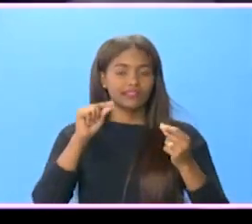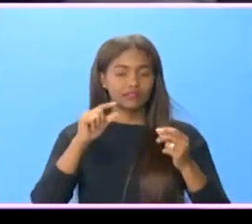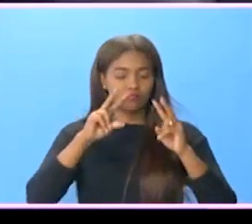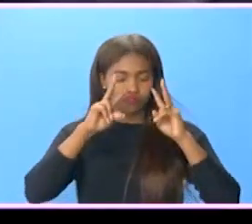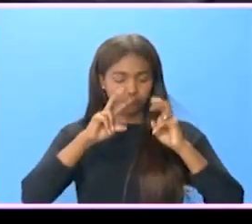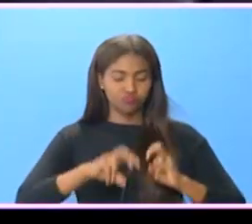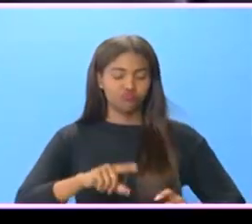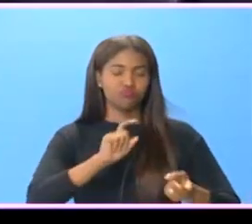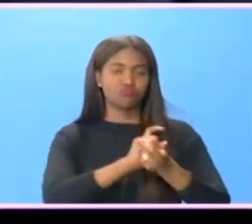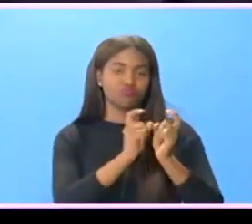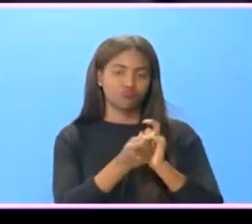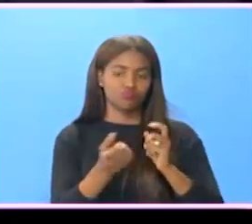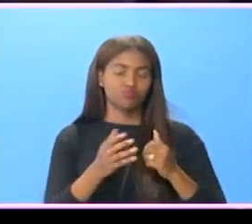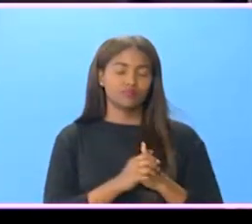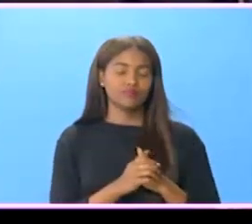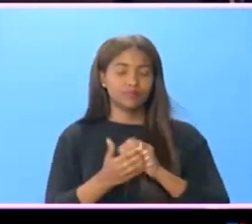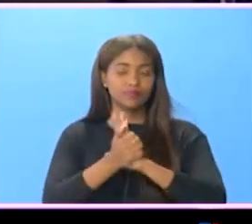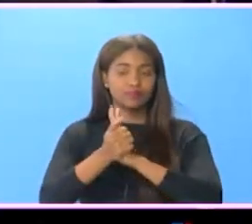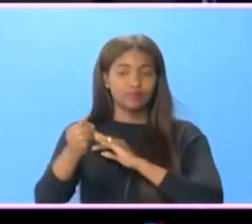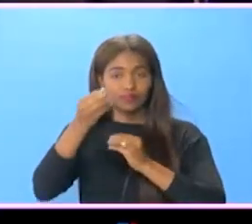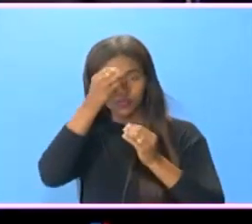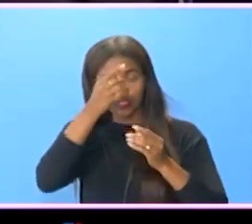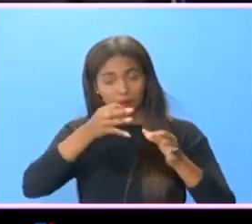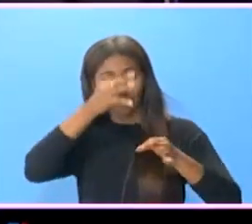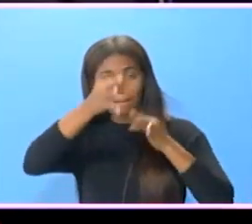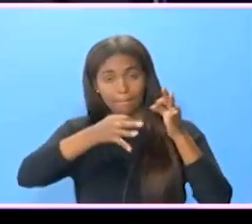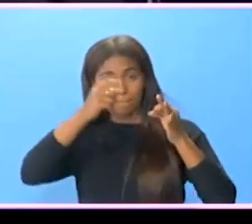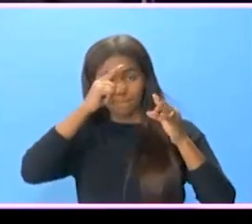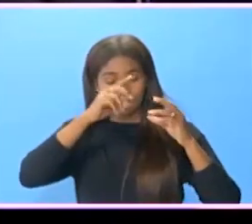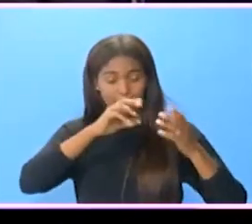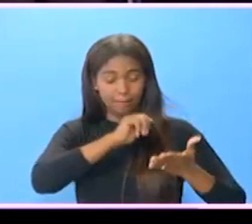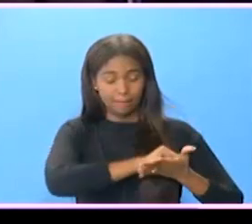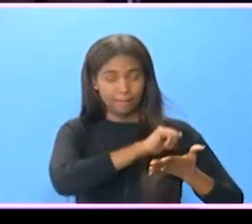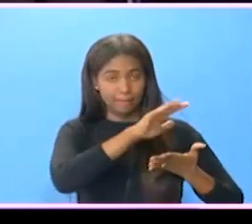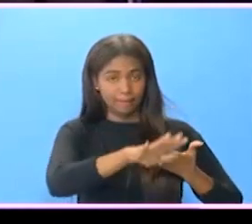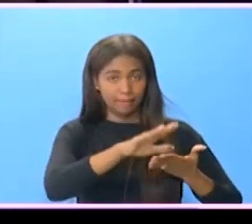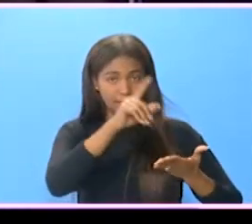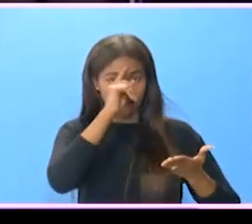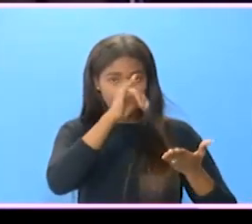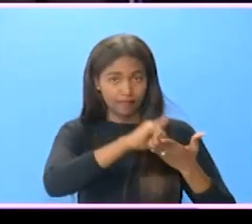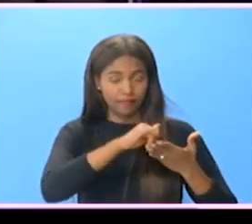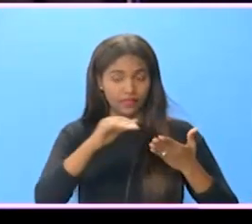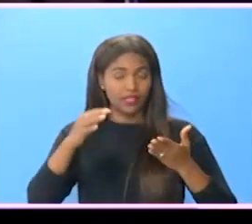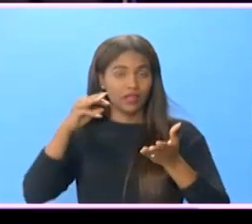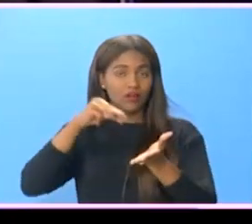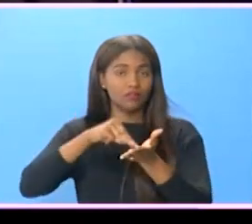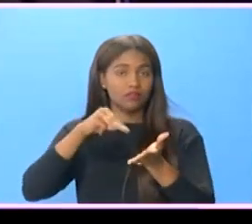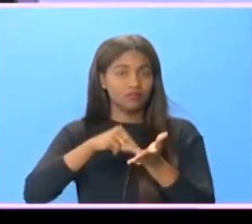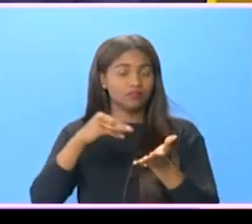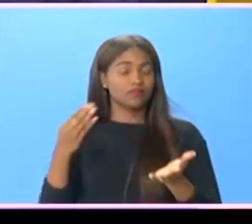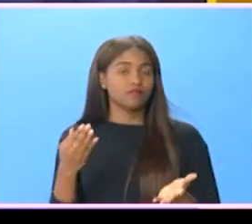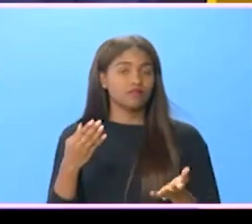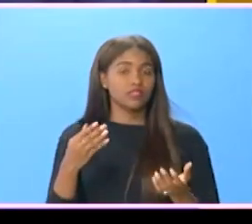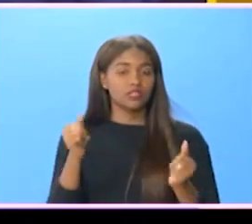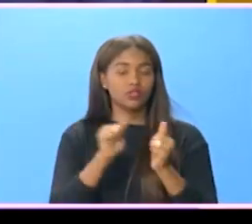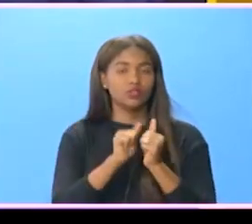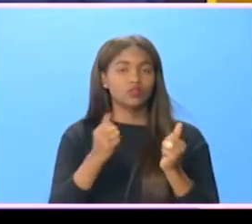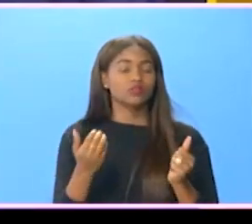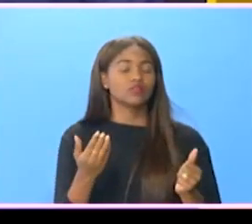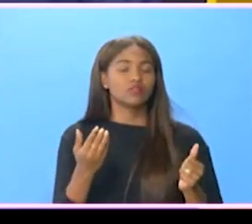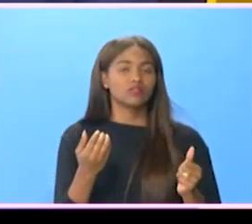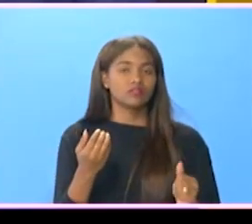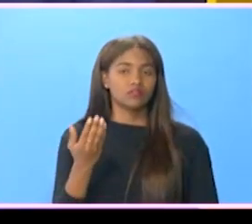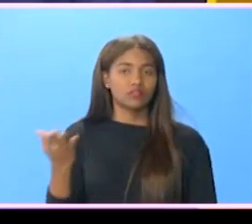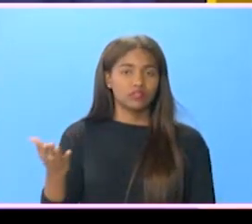El especialista explicó que para hacer una reconstrucción mamaria, el cirujano oncólogo y el cirujano